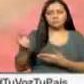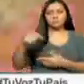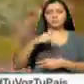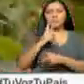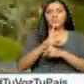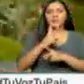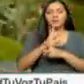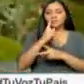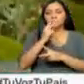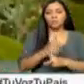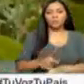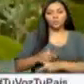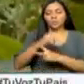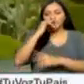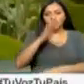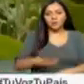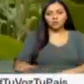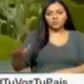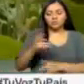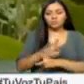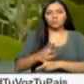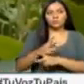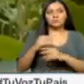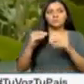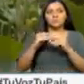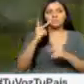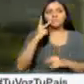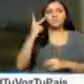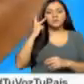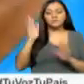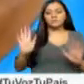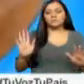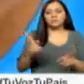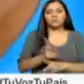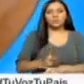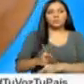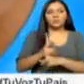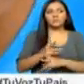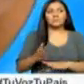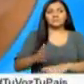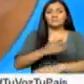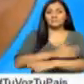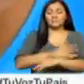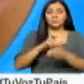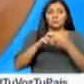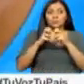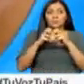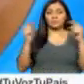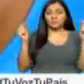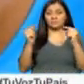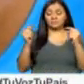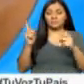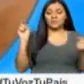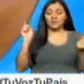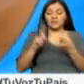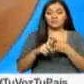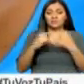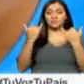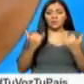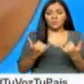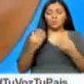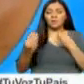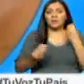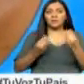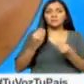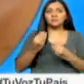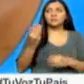para así precautelar la integridad de los niños y de los padres de familia. Desde que empezó el conflicto hasta la fecha